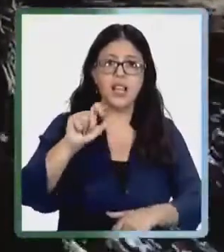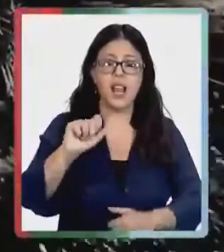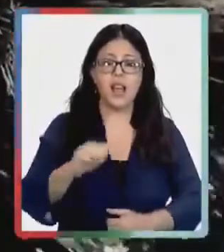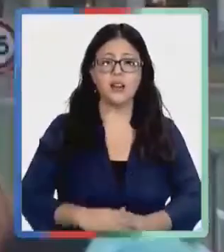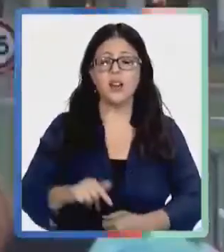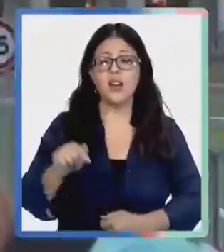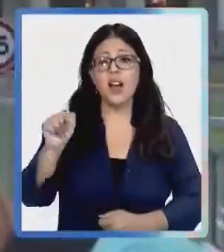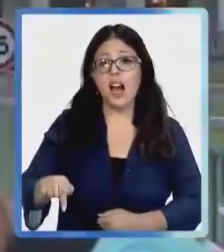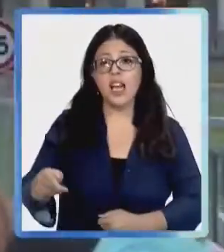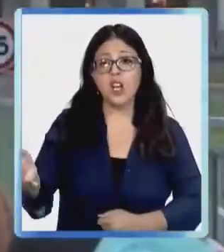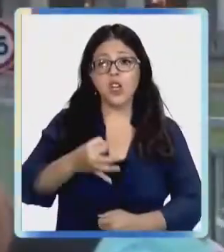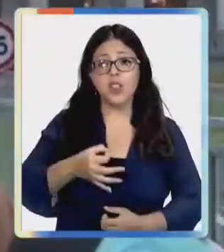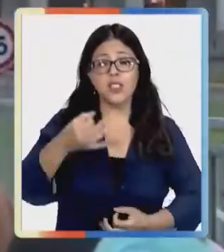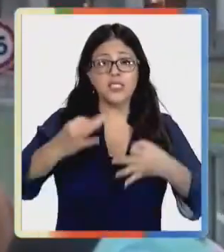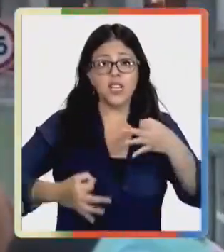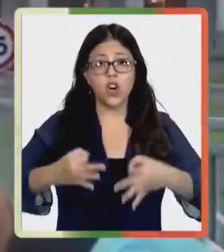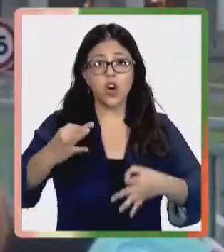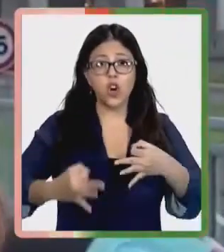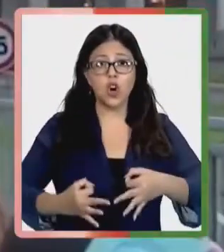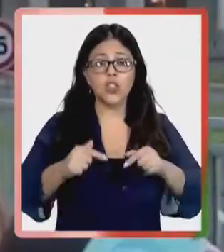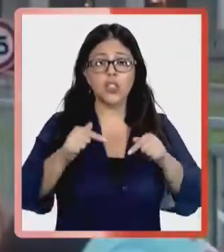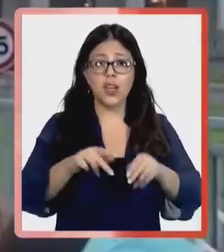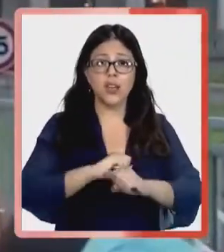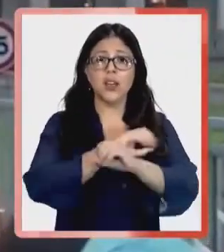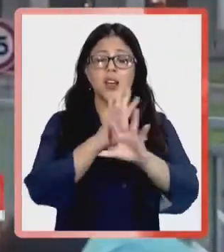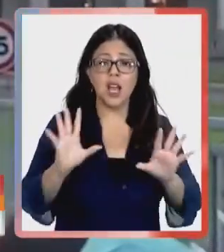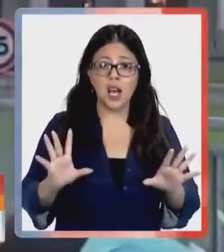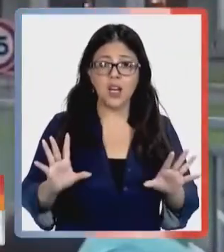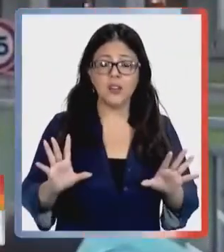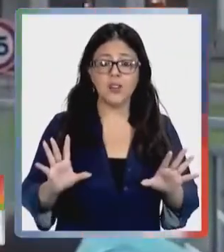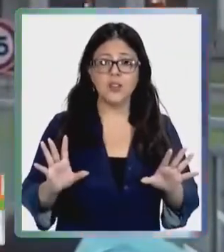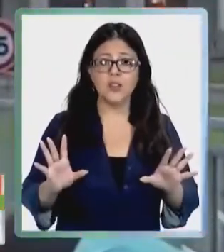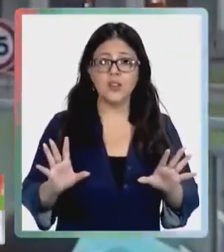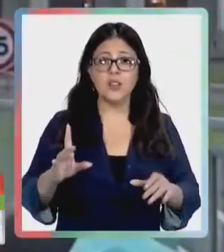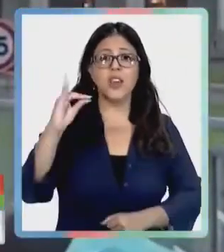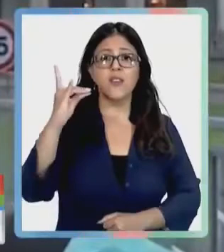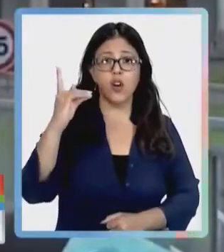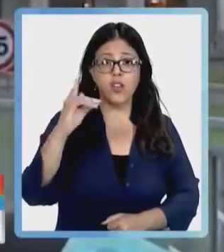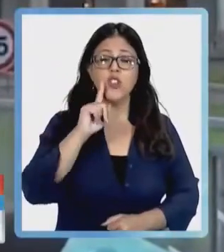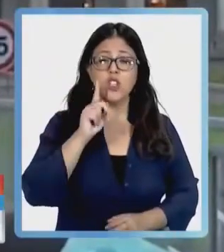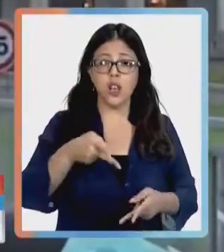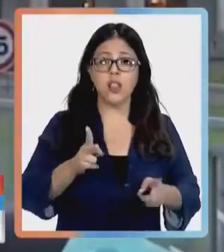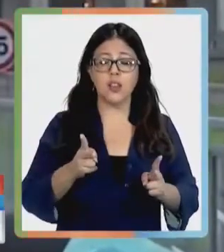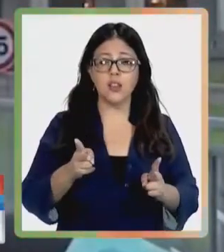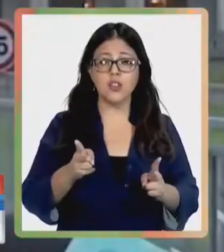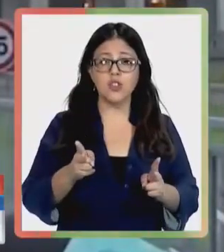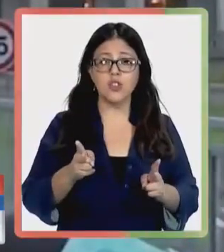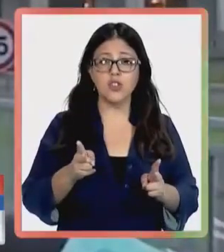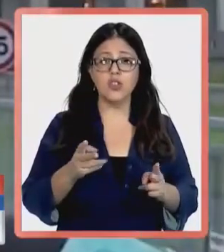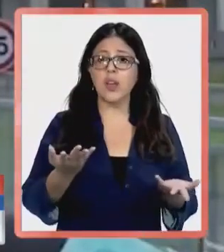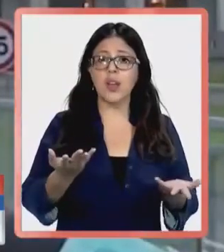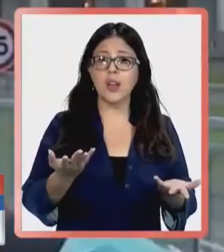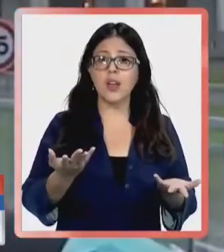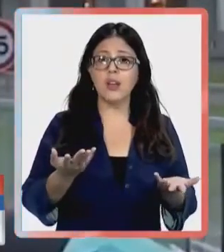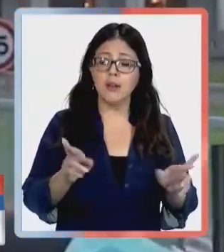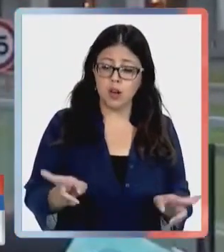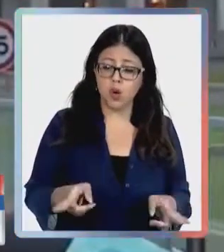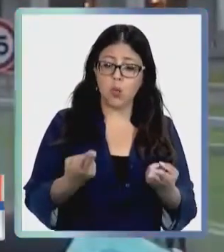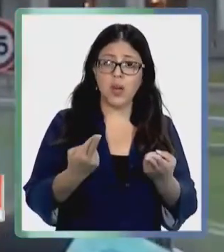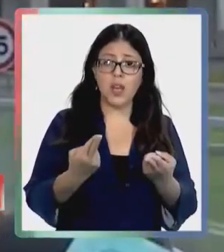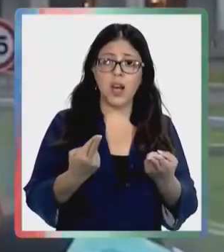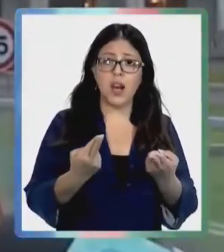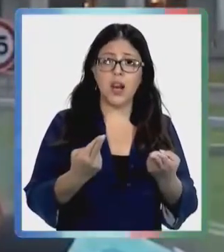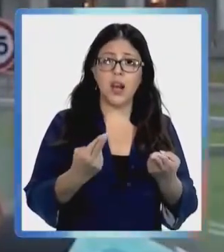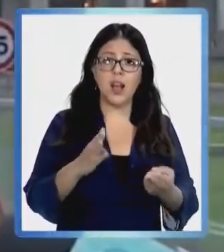Silala. Según la Corte, está claro que Bolivia tiene derecho a recuperar